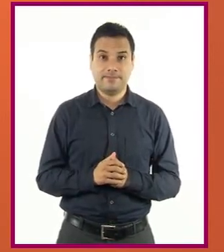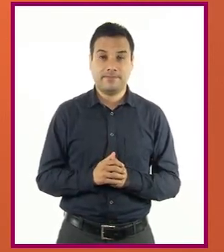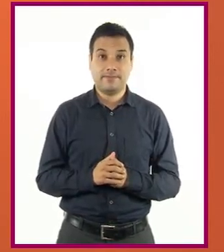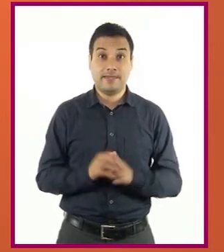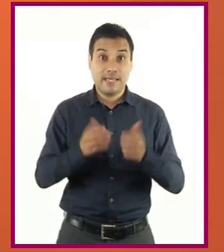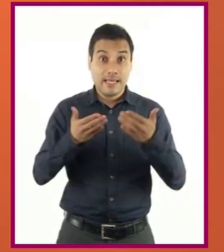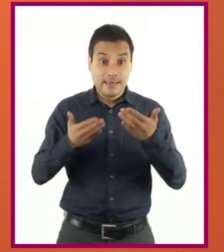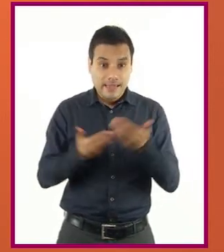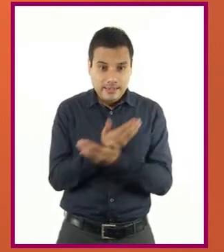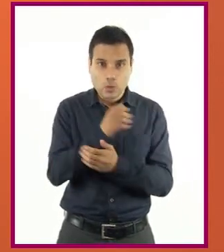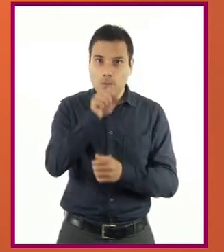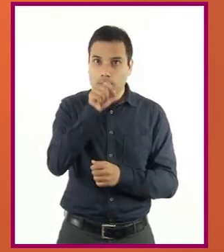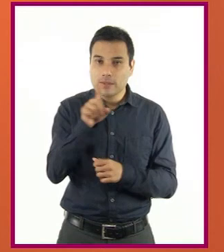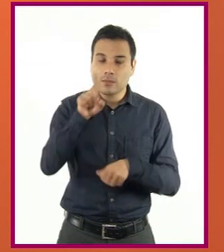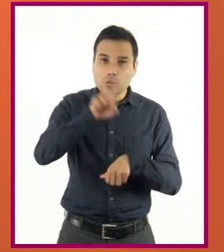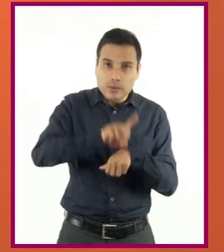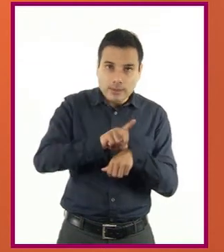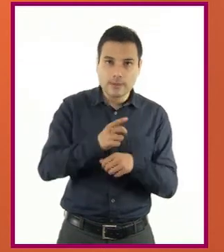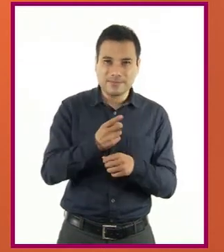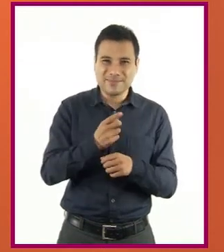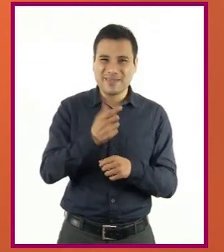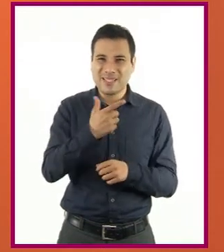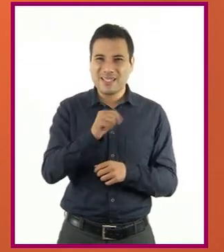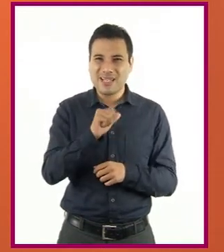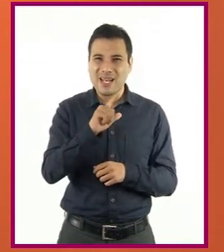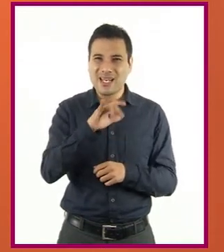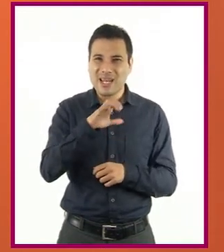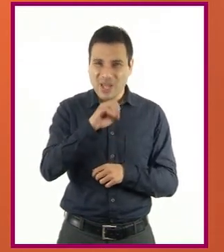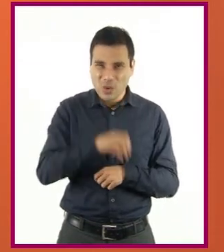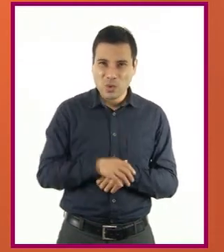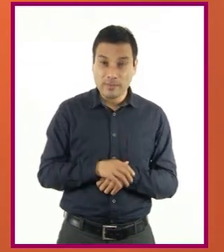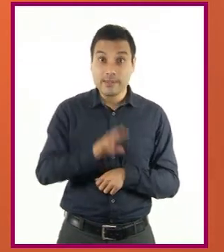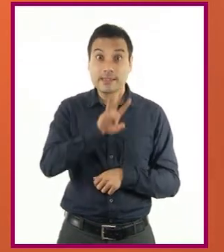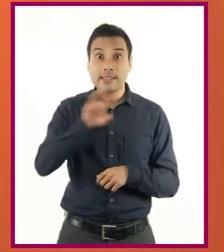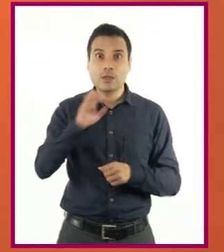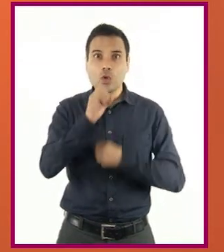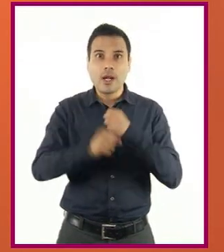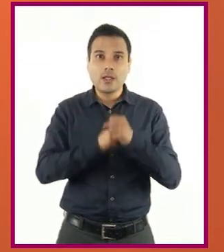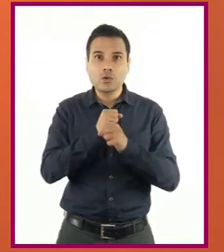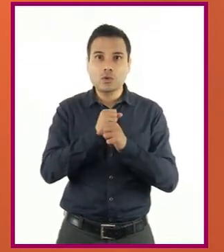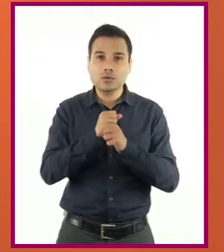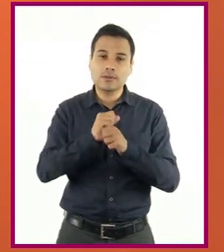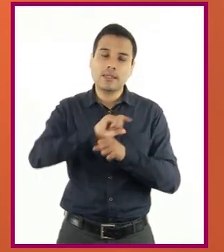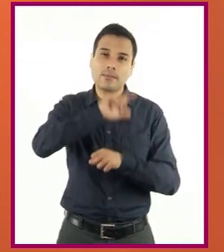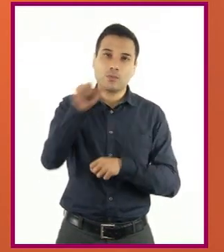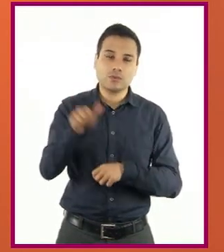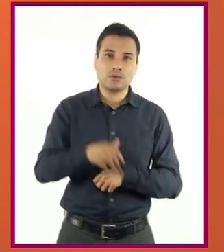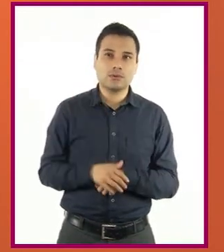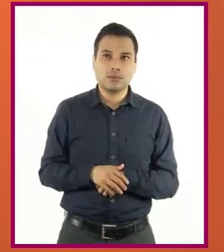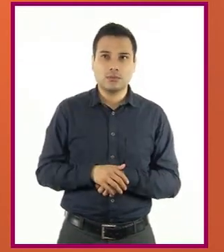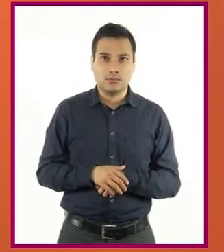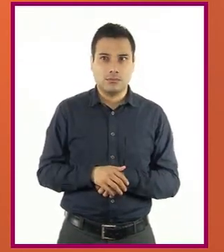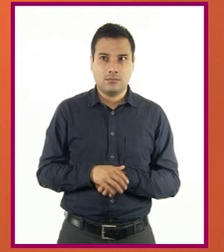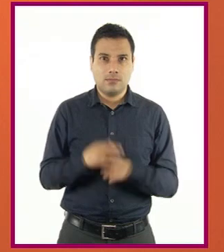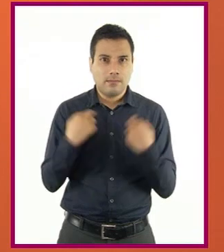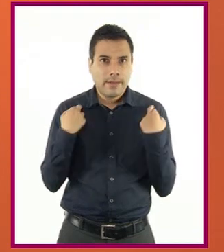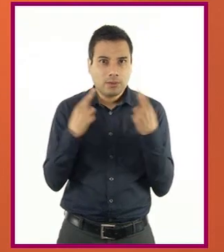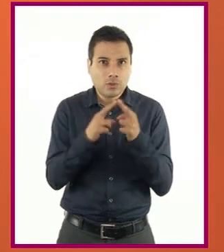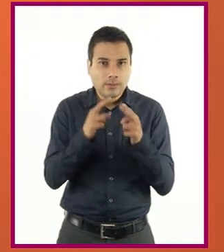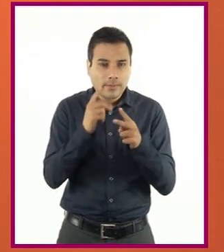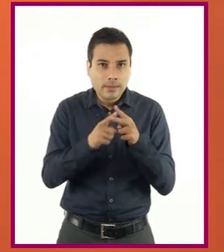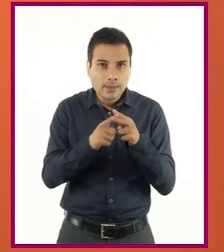mismo día que murió Galileo Galilei, pero 300 años después se le otorgó la misma cátedra que Isaac